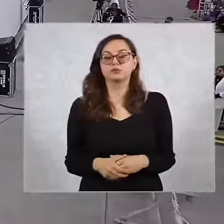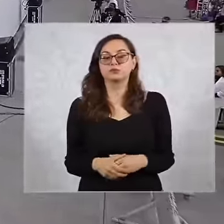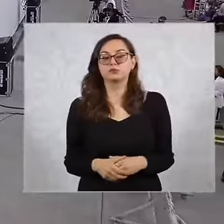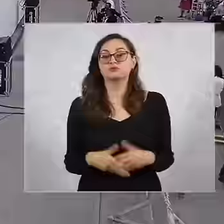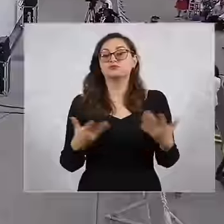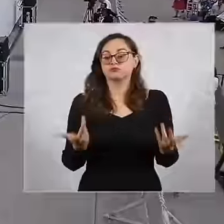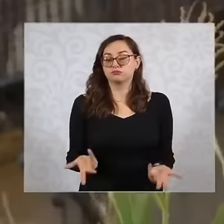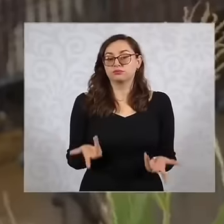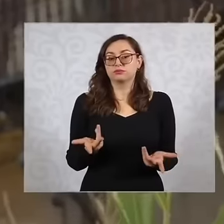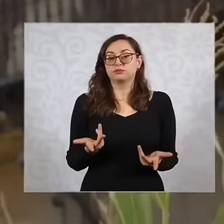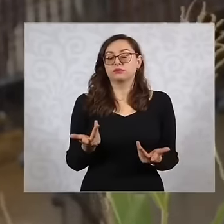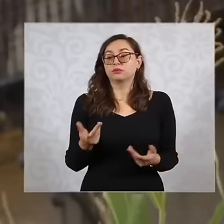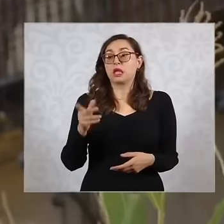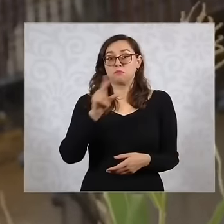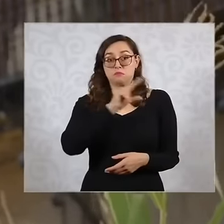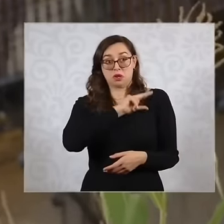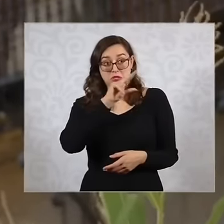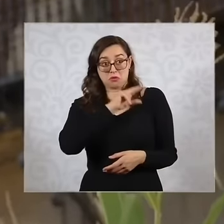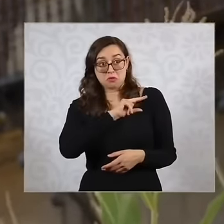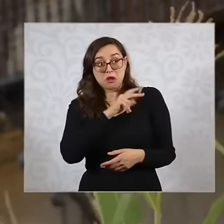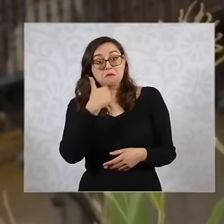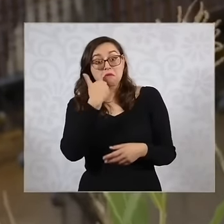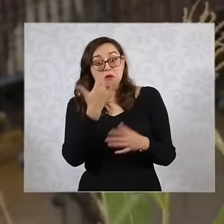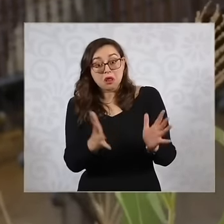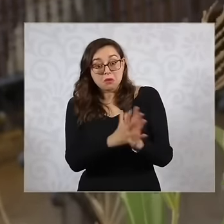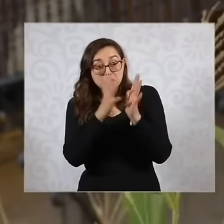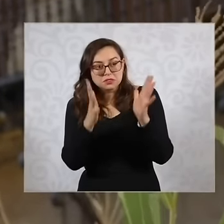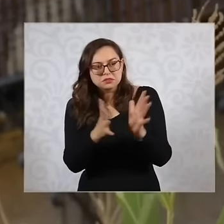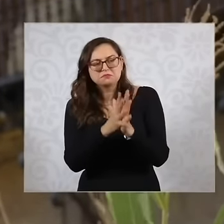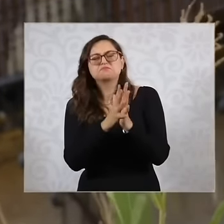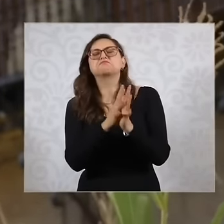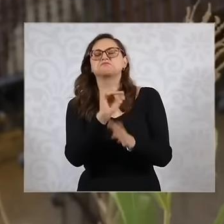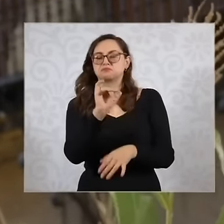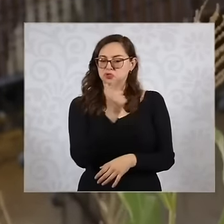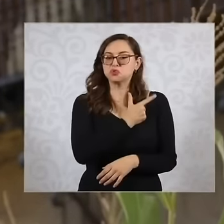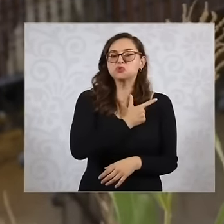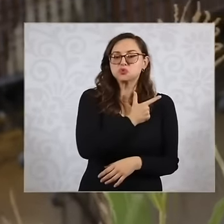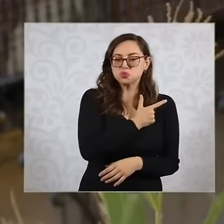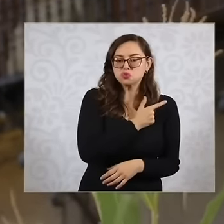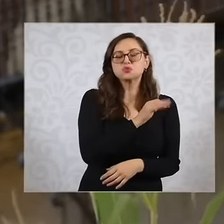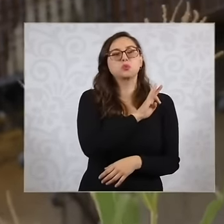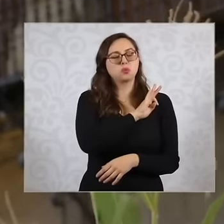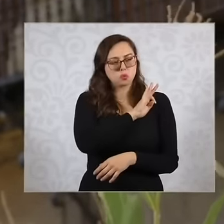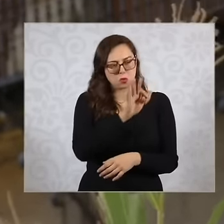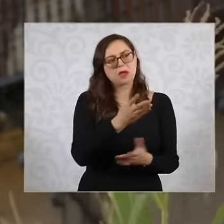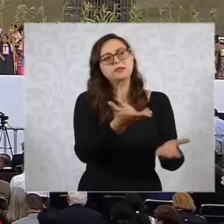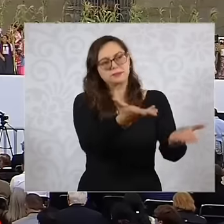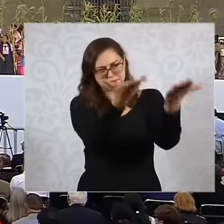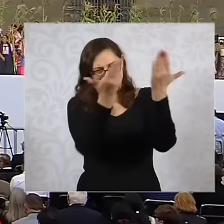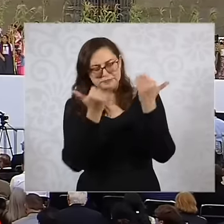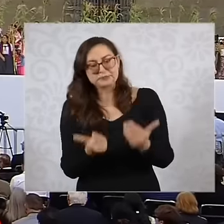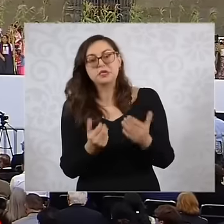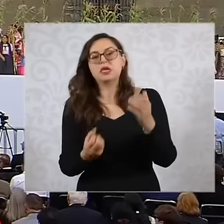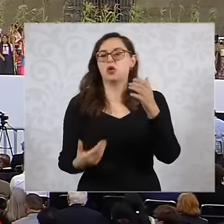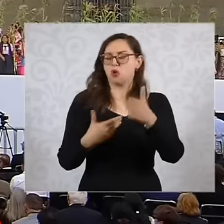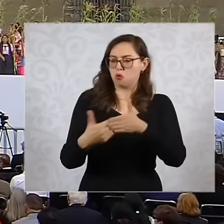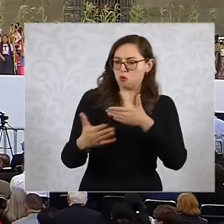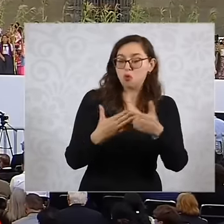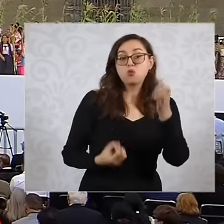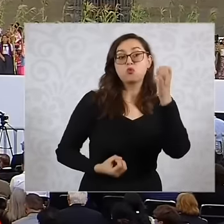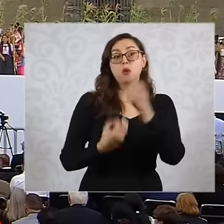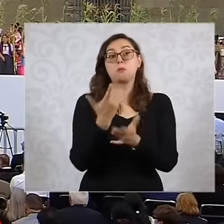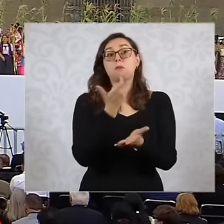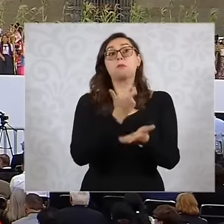la inversión privada y la relocalización de las empresas. Con innovación, buenos